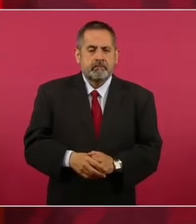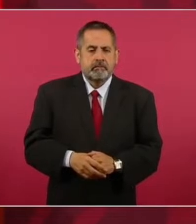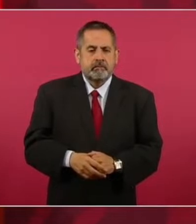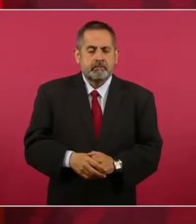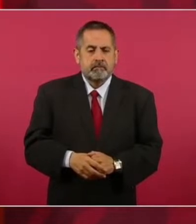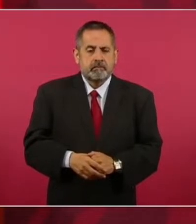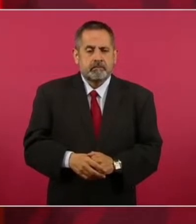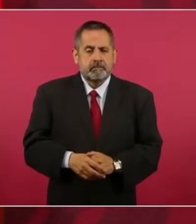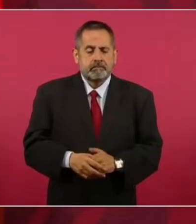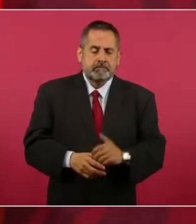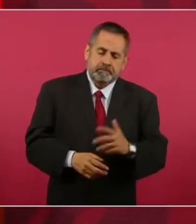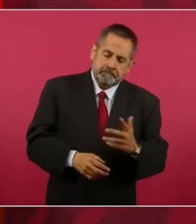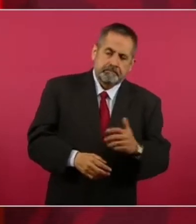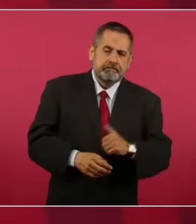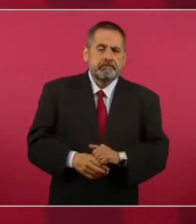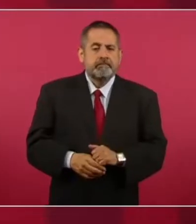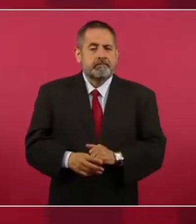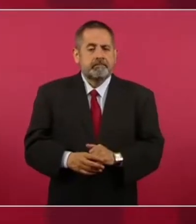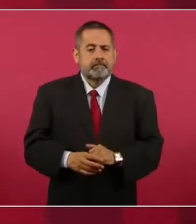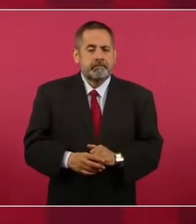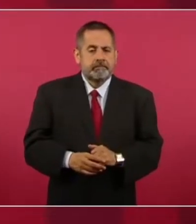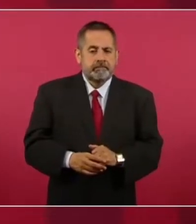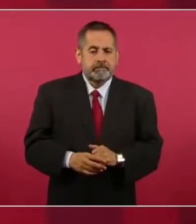Claro que convencer